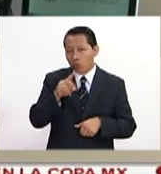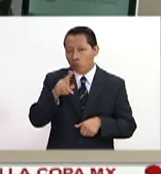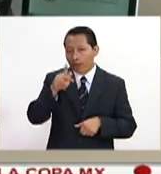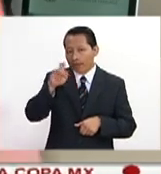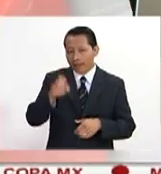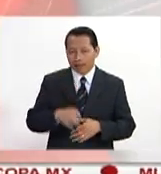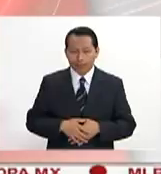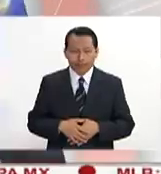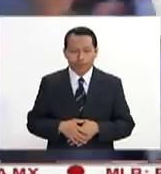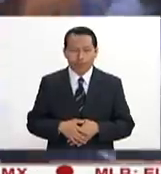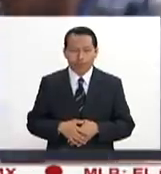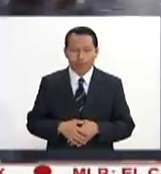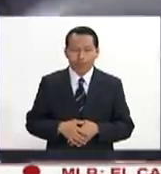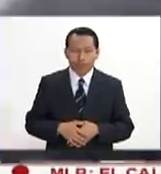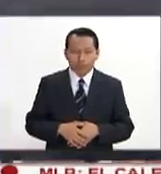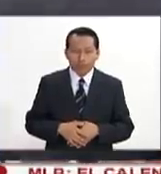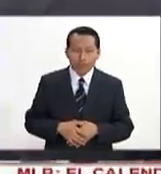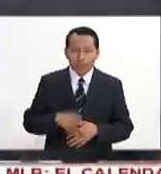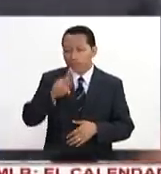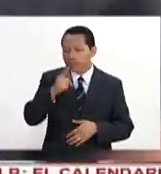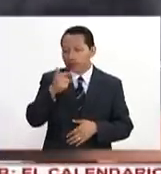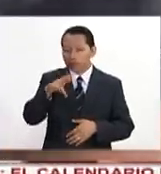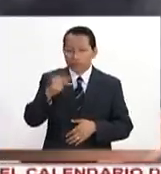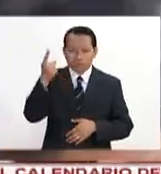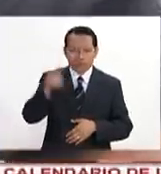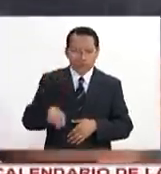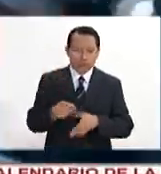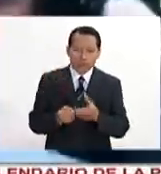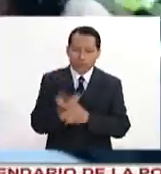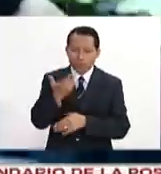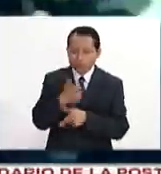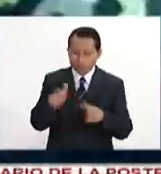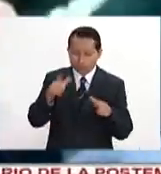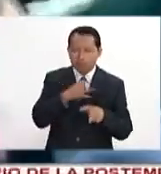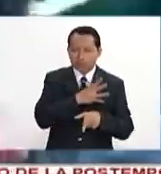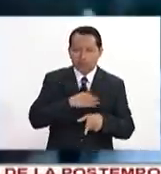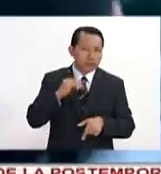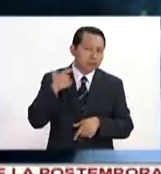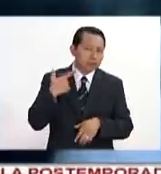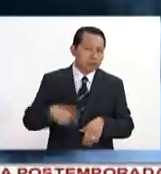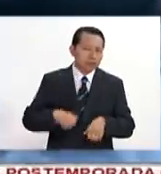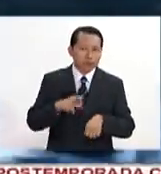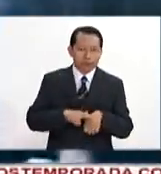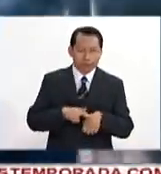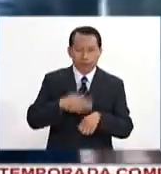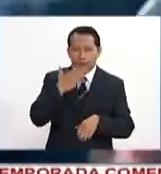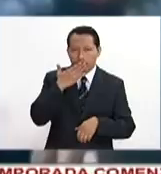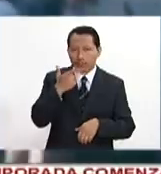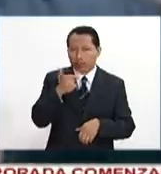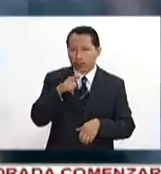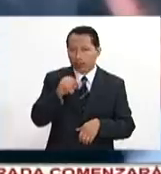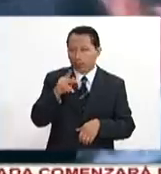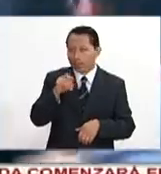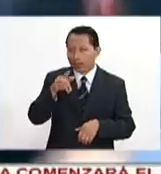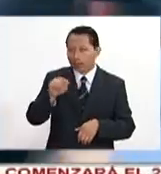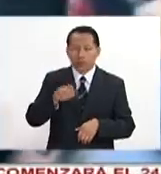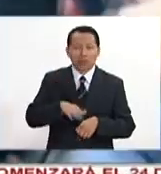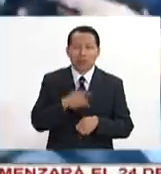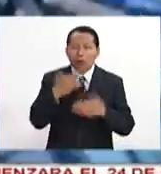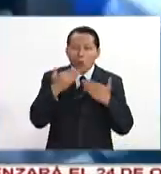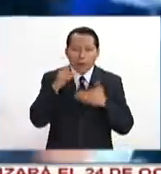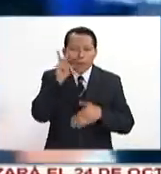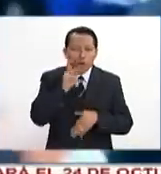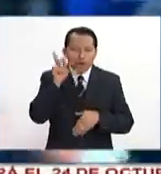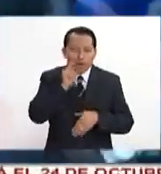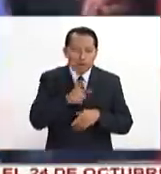Duarte. La PGR ordenó la liberación del hijo del exgobernador de Sonora, Guillermo Padres, tras no hallar